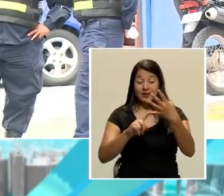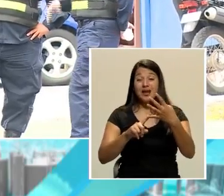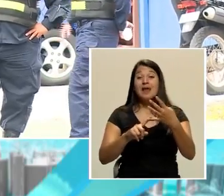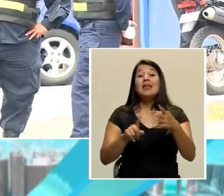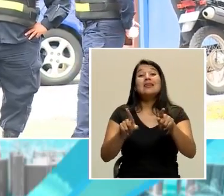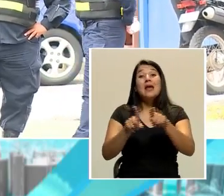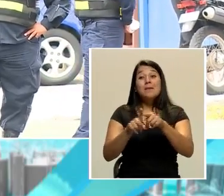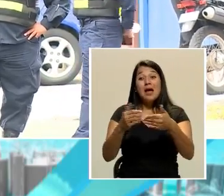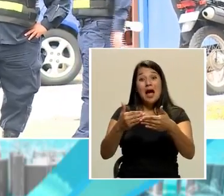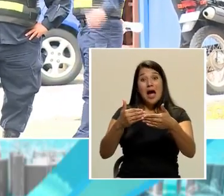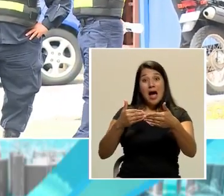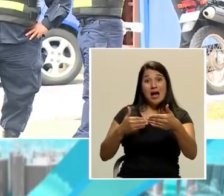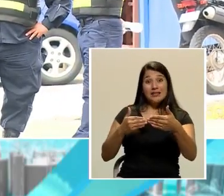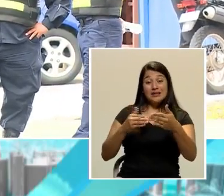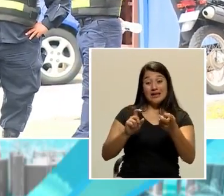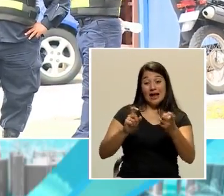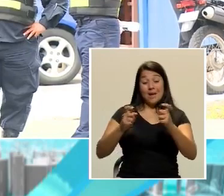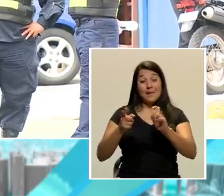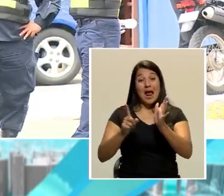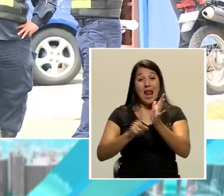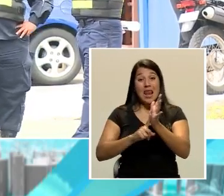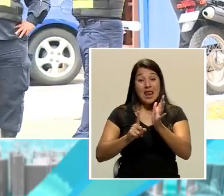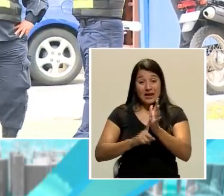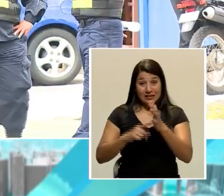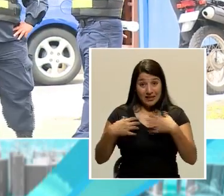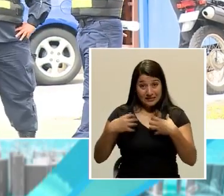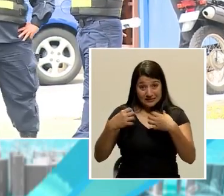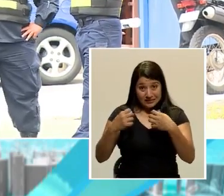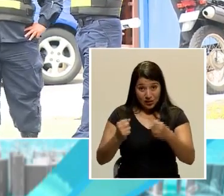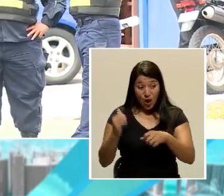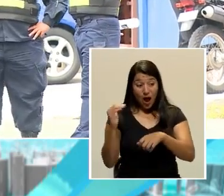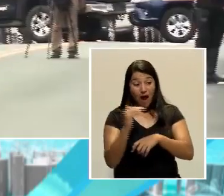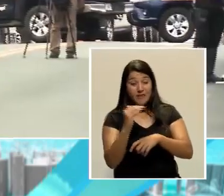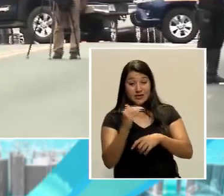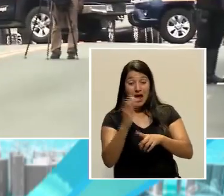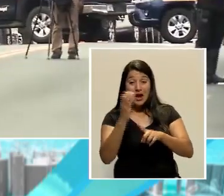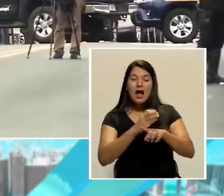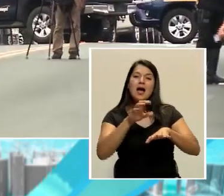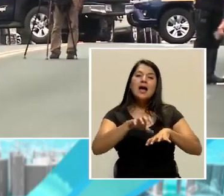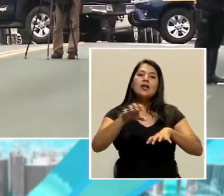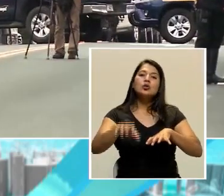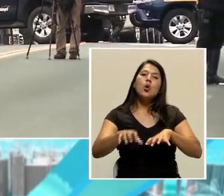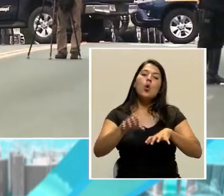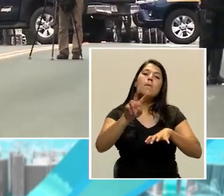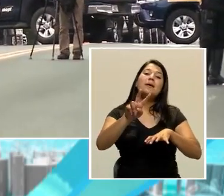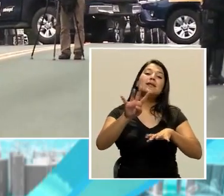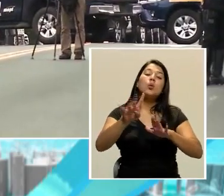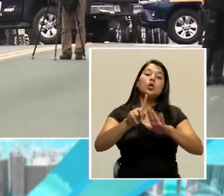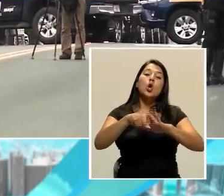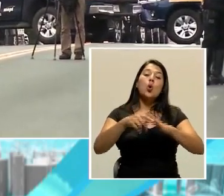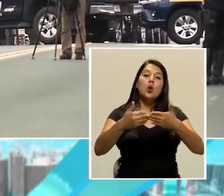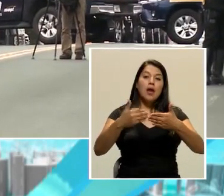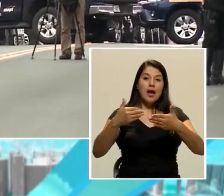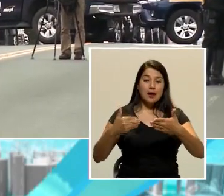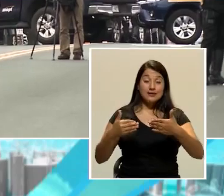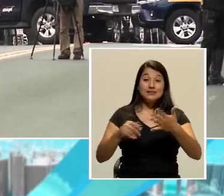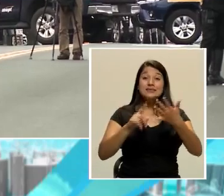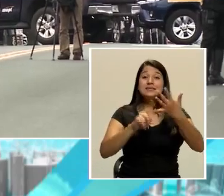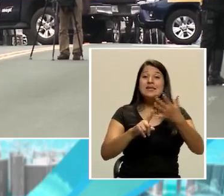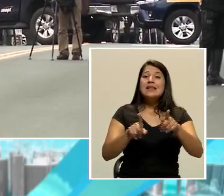mesa de integración y coordinación entre representantes de los gobiernos locales en la sala de análisis de situación de la Comisión Nacional de